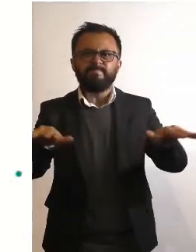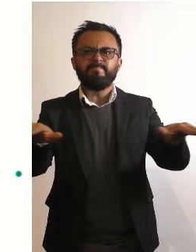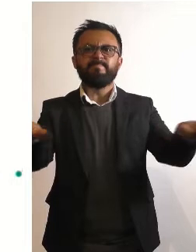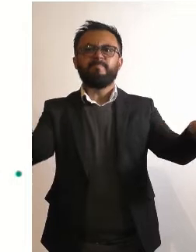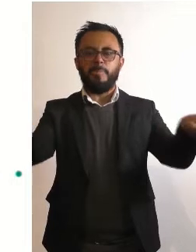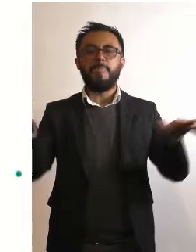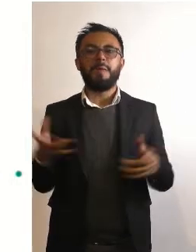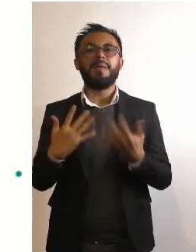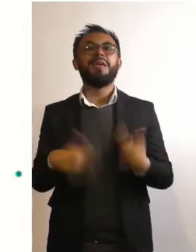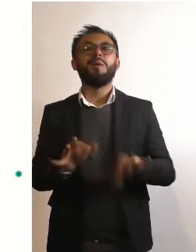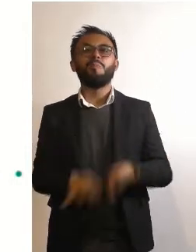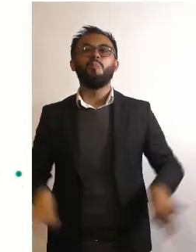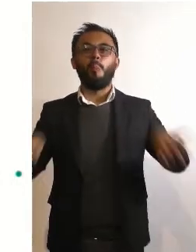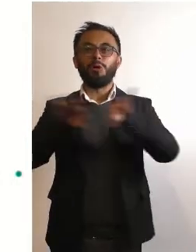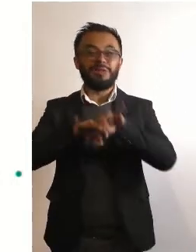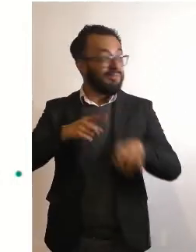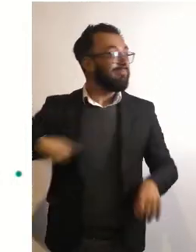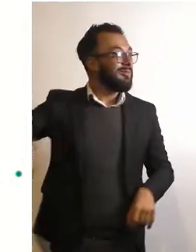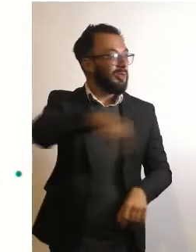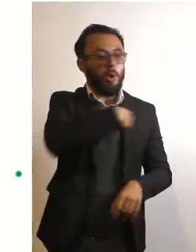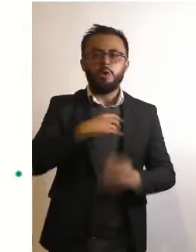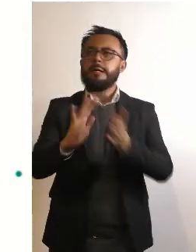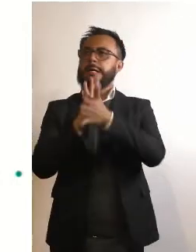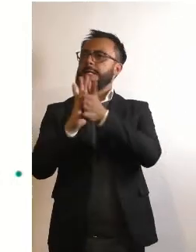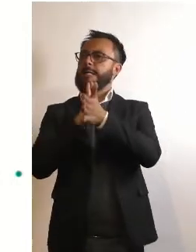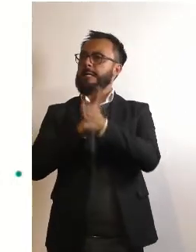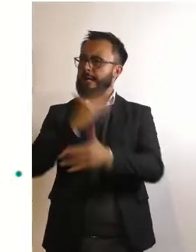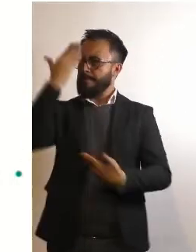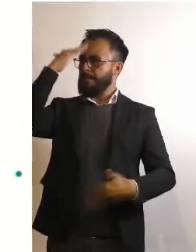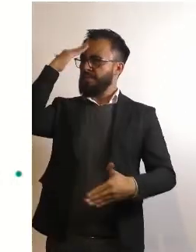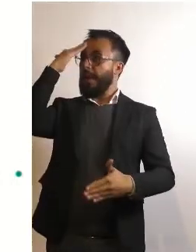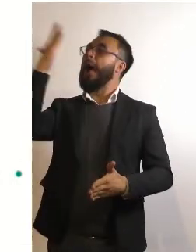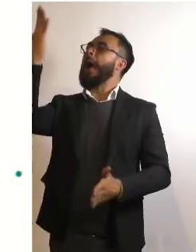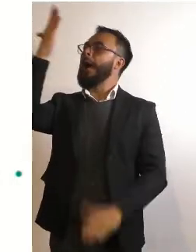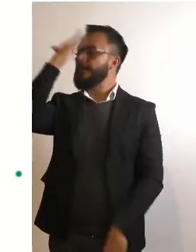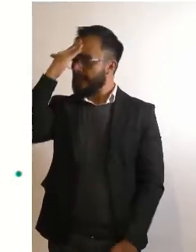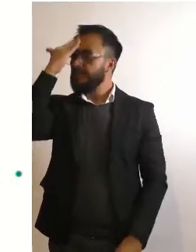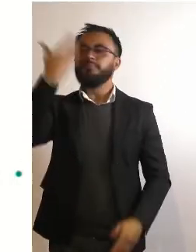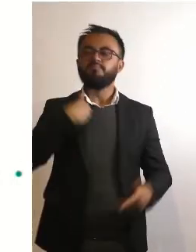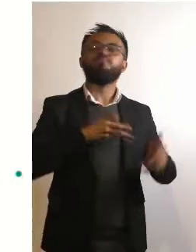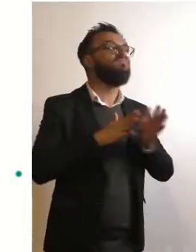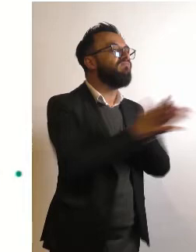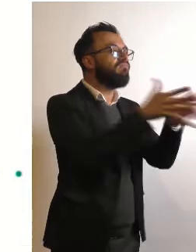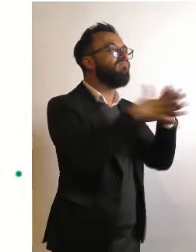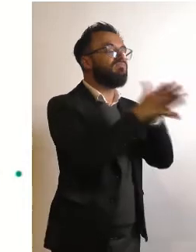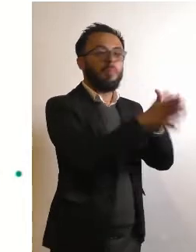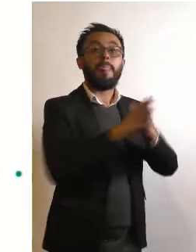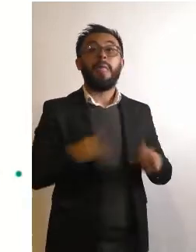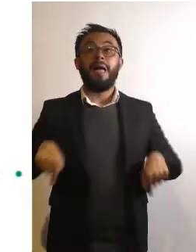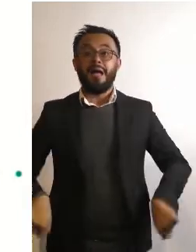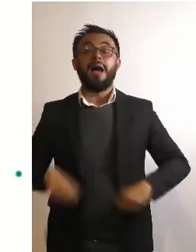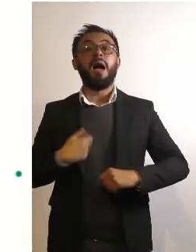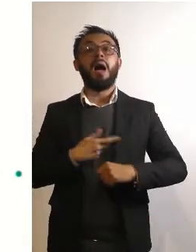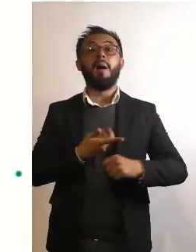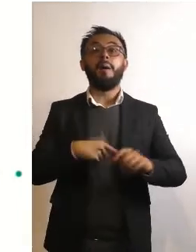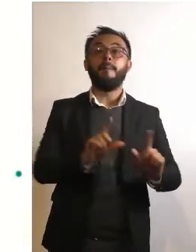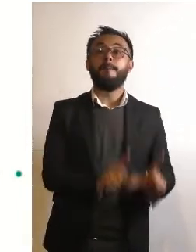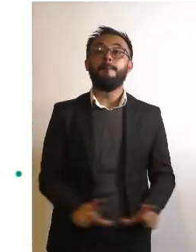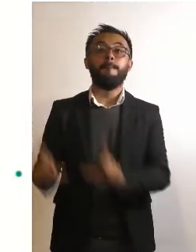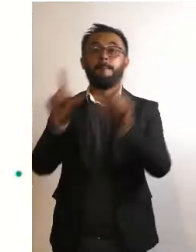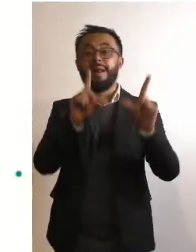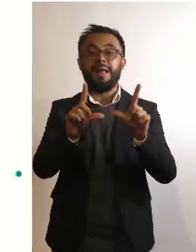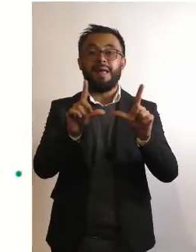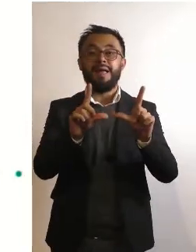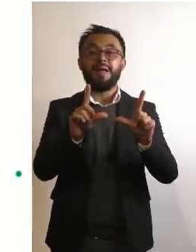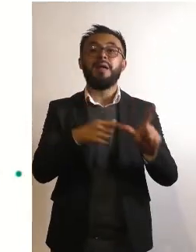nos informemos y lo podamos comunicar. En 29 programas de pregrado han cursado